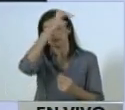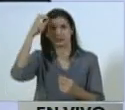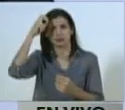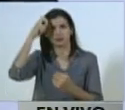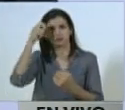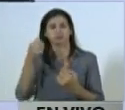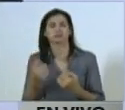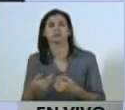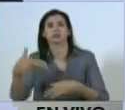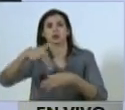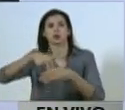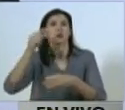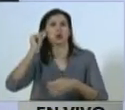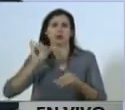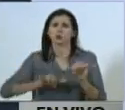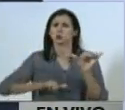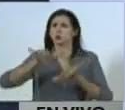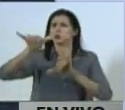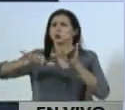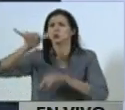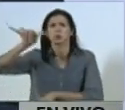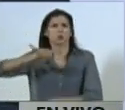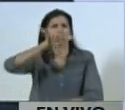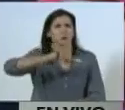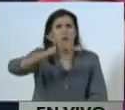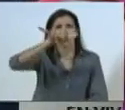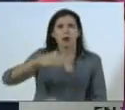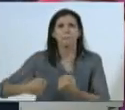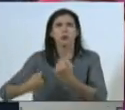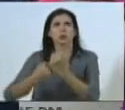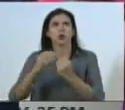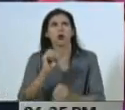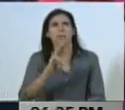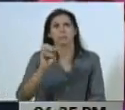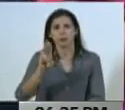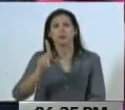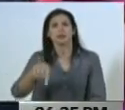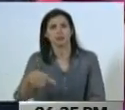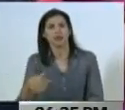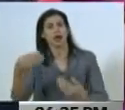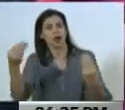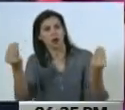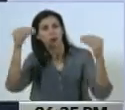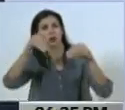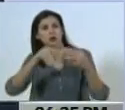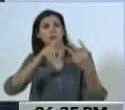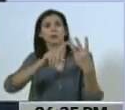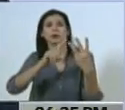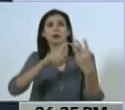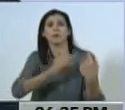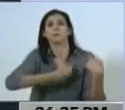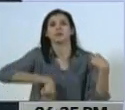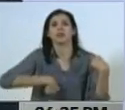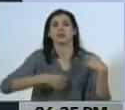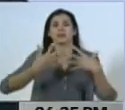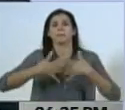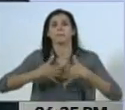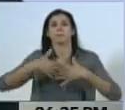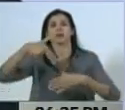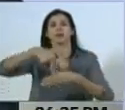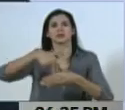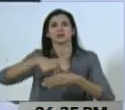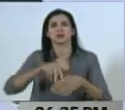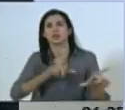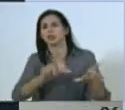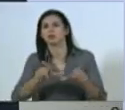petrolera viajando por el mundo para fortalecer también la OPEP y este acuerdo. Y tenemos al presidente PDVSA